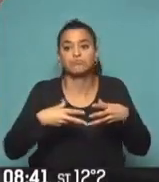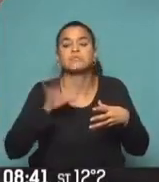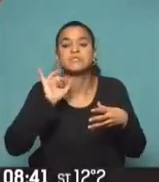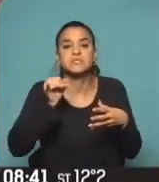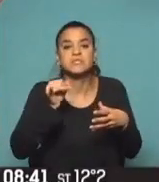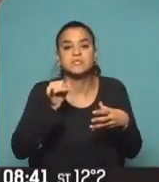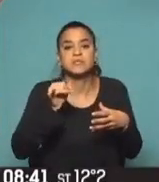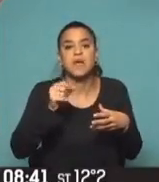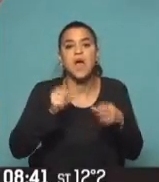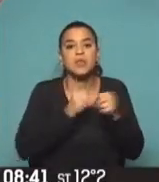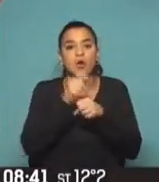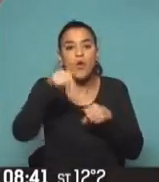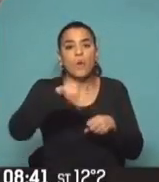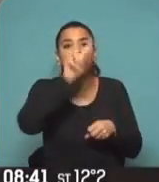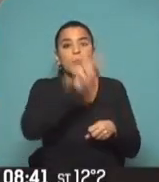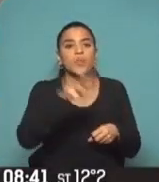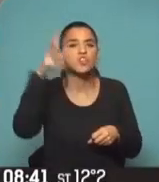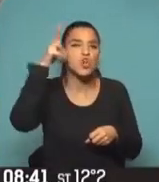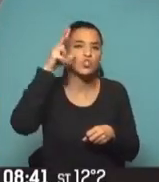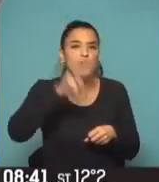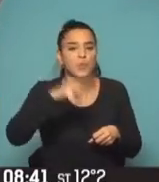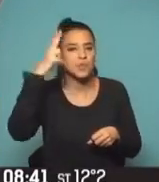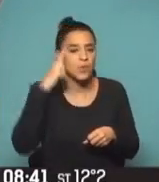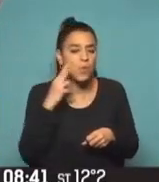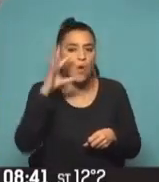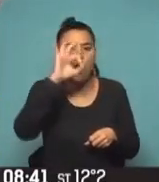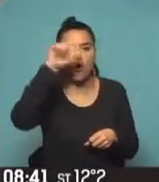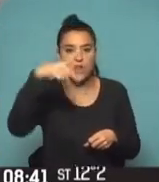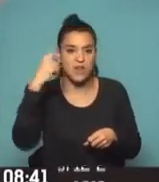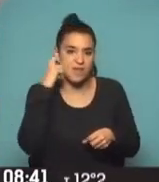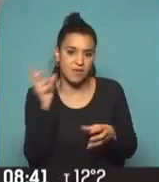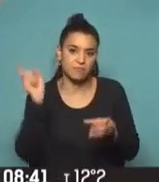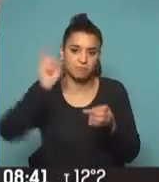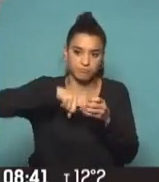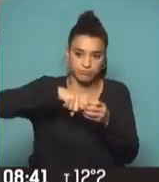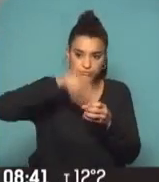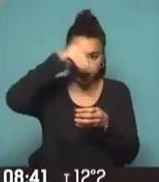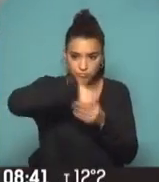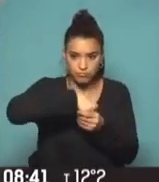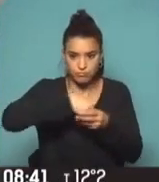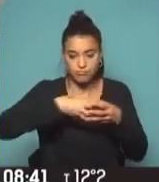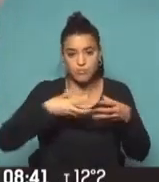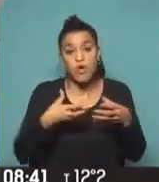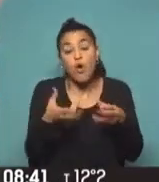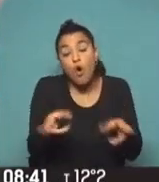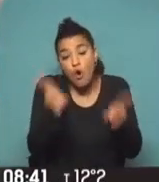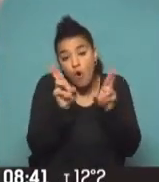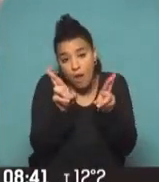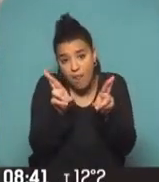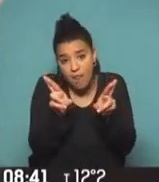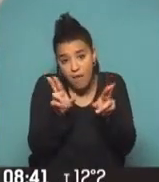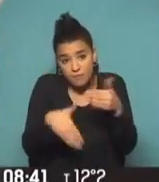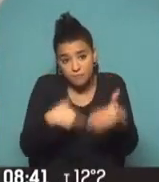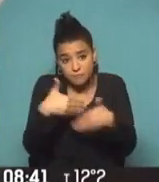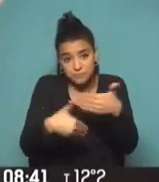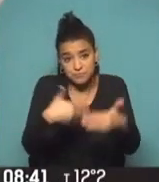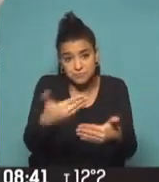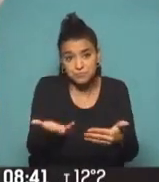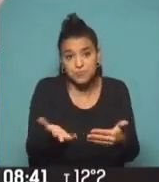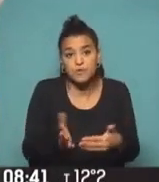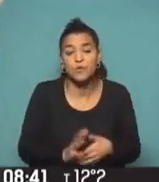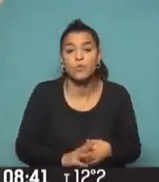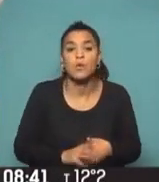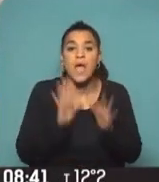hasta ahora y 28-29 ongs que adhirieron y esperamos que siga que siga subiendo ese